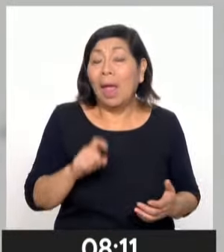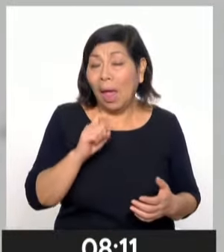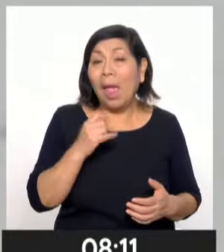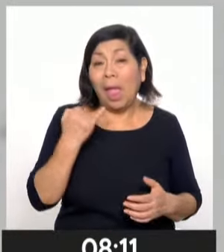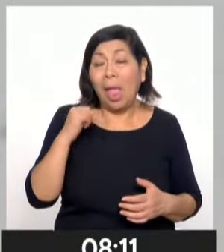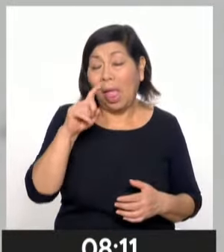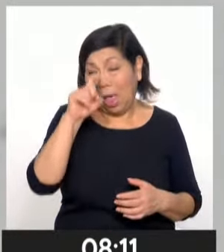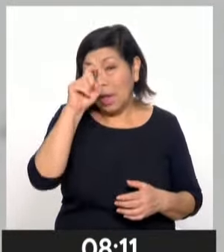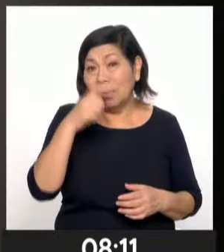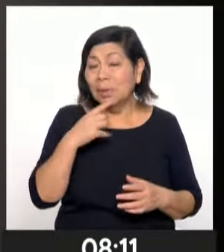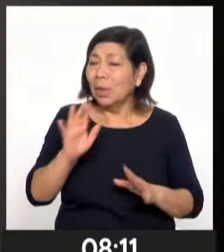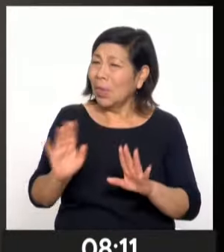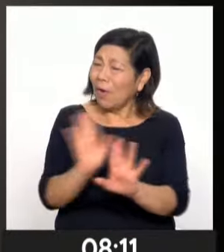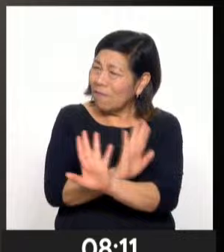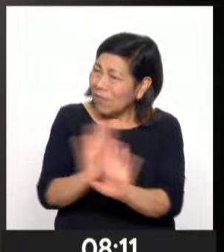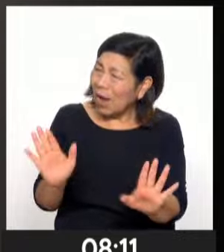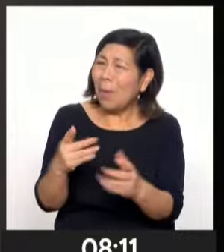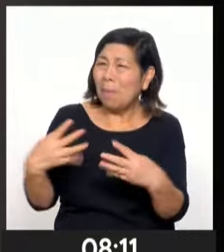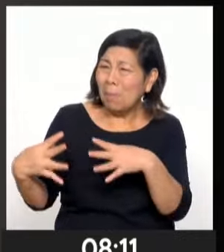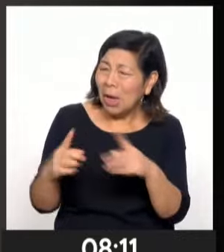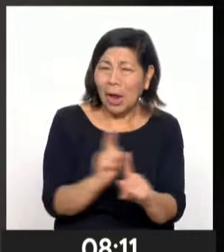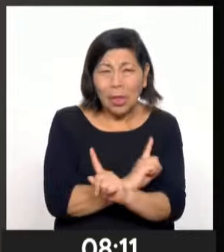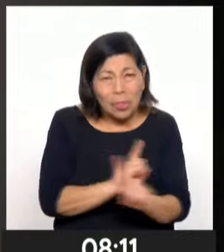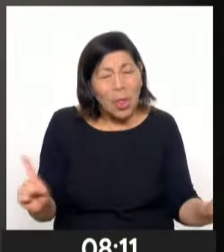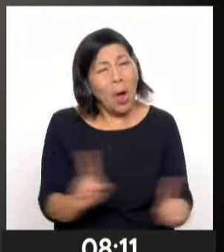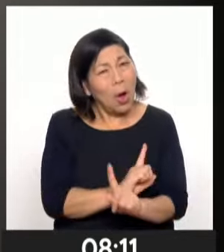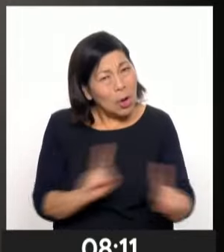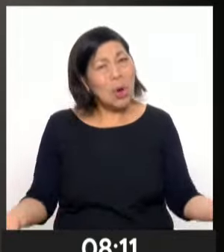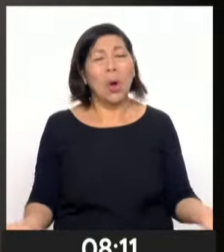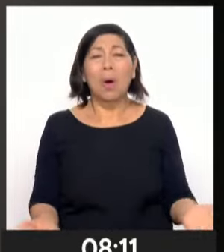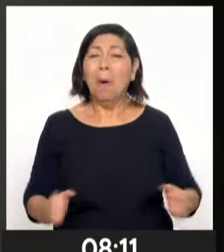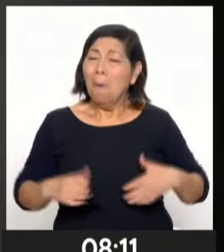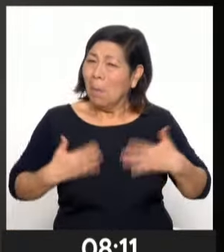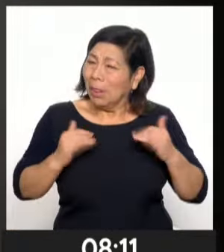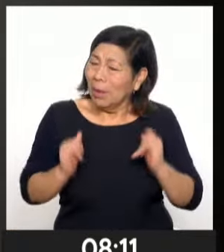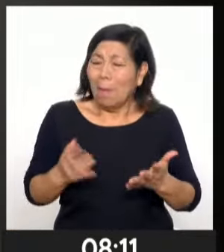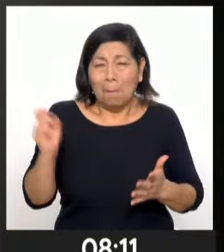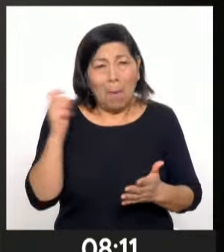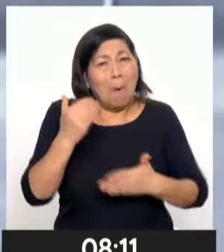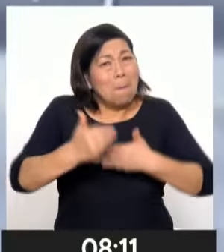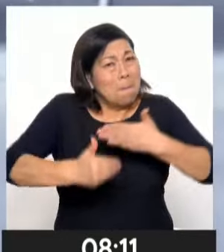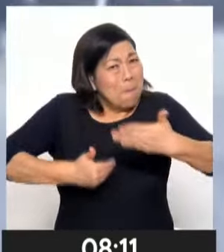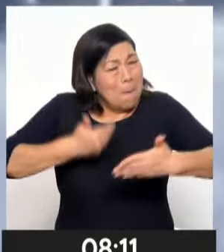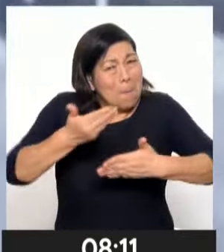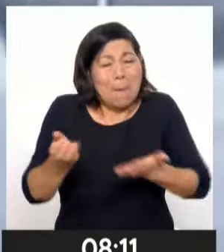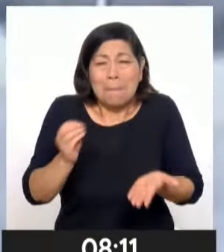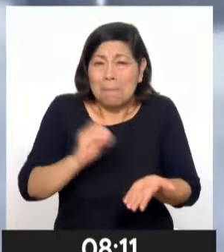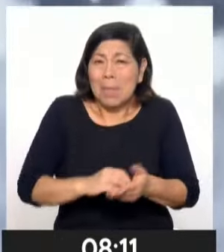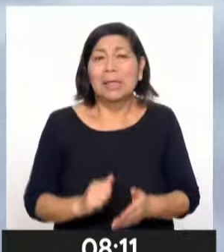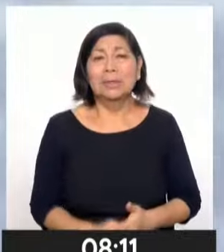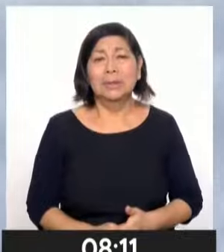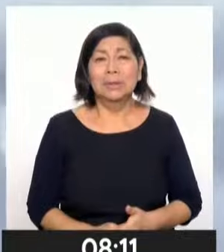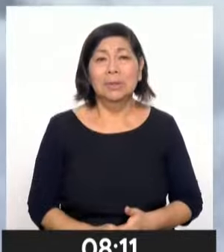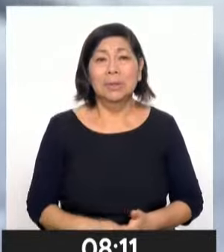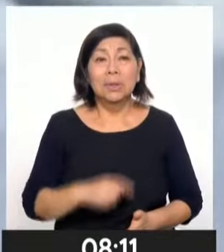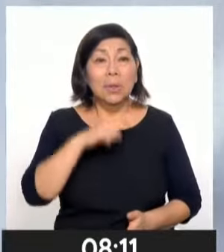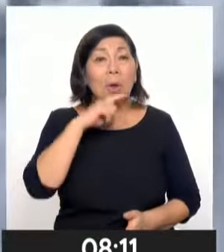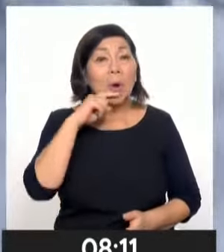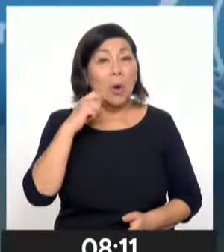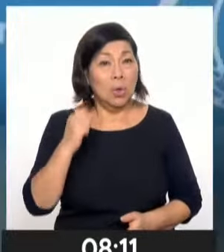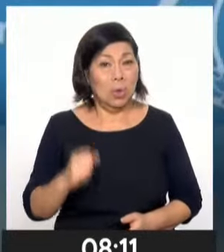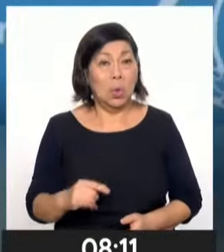ambas naciones detener la violencia. Alertaron que los ataques podrían dejar graves consecuencias. Desde Rusia, la portavoz